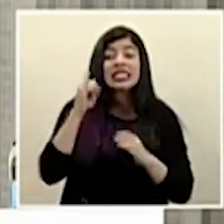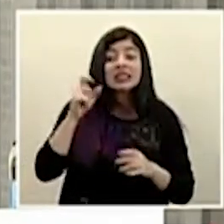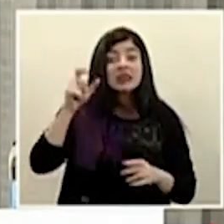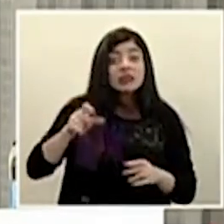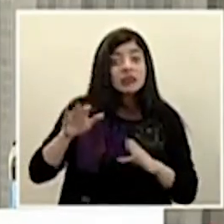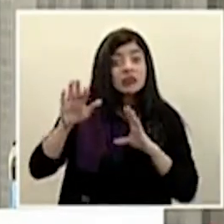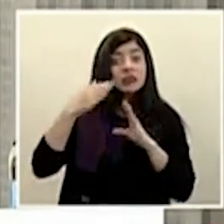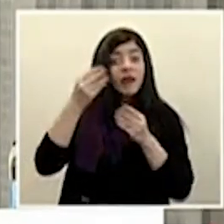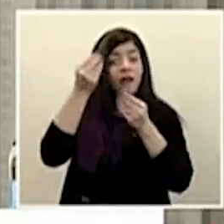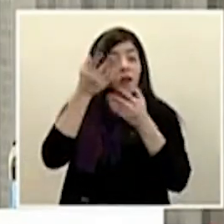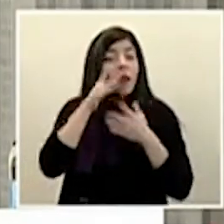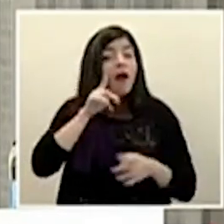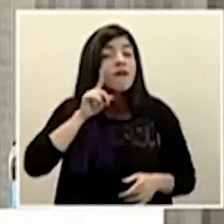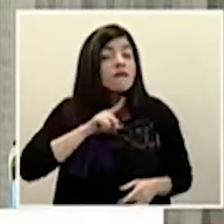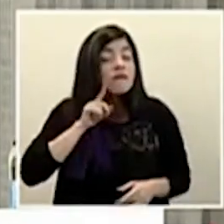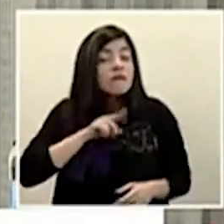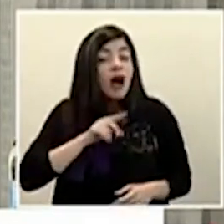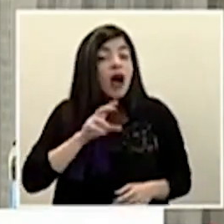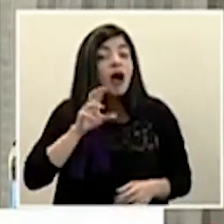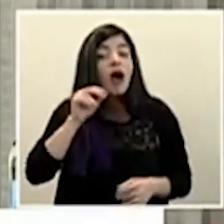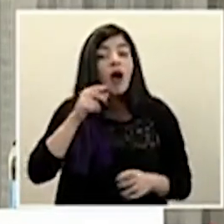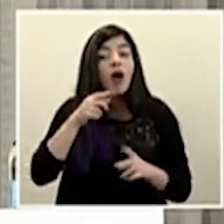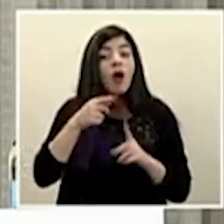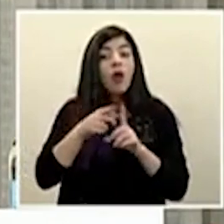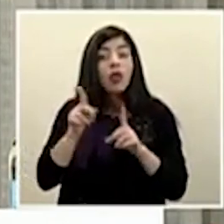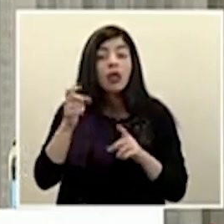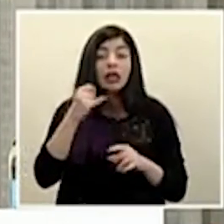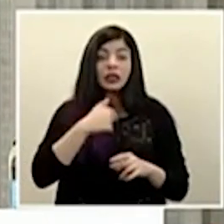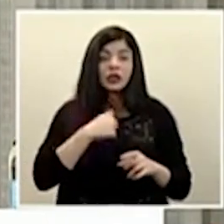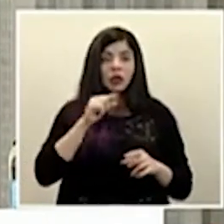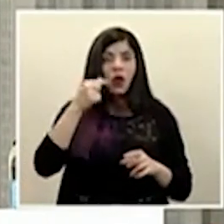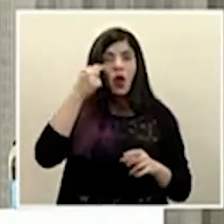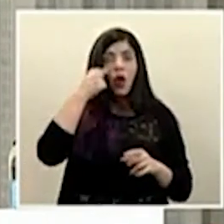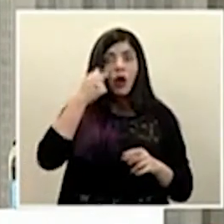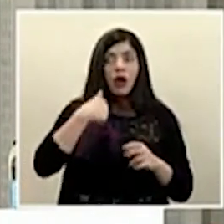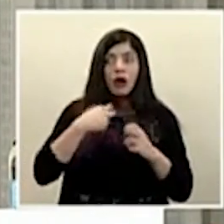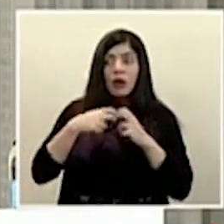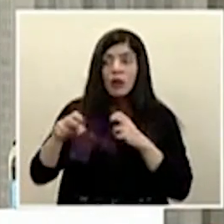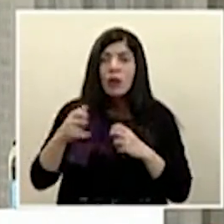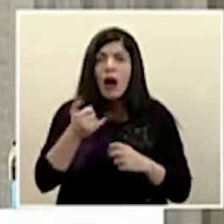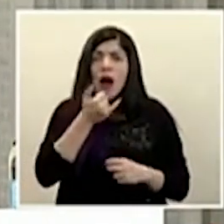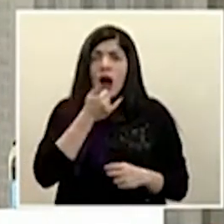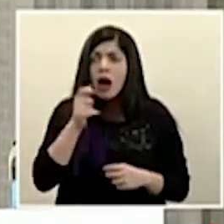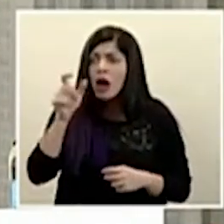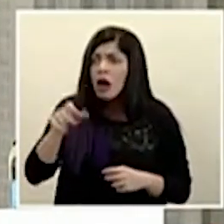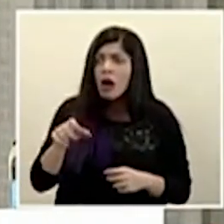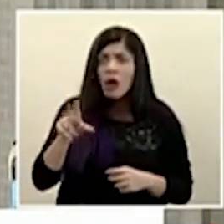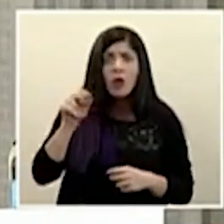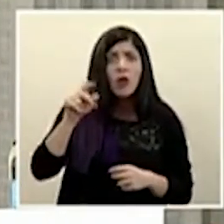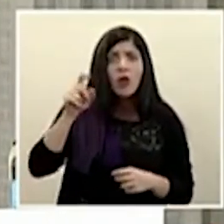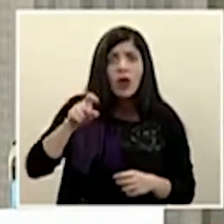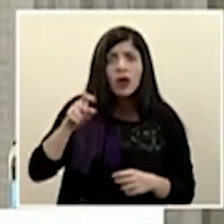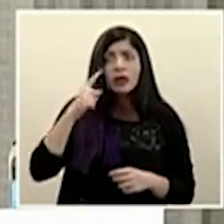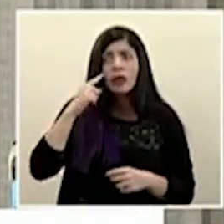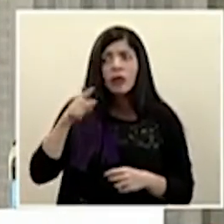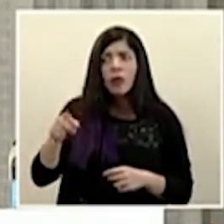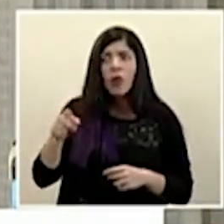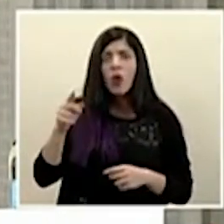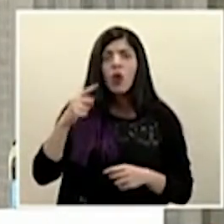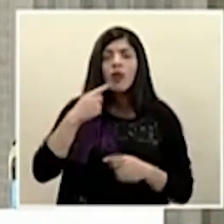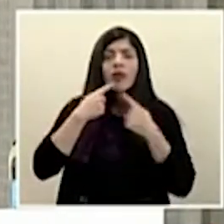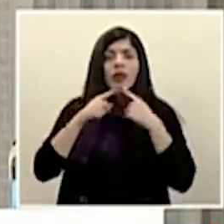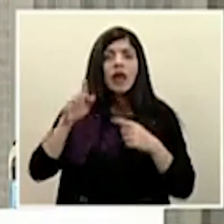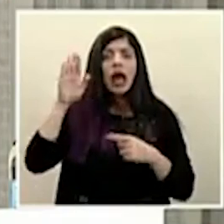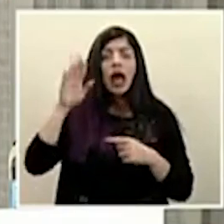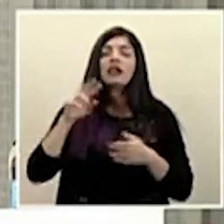o errónea que lleve a la administración pública a error en la asignación de los beneficios, esta persona se expone